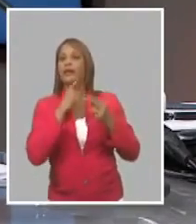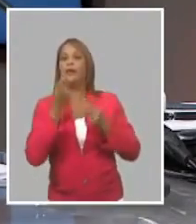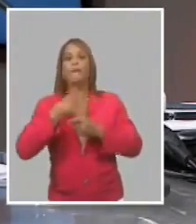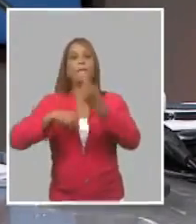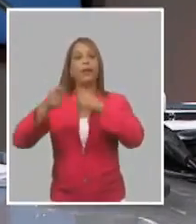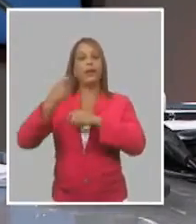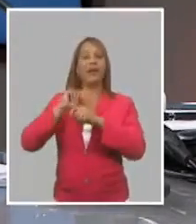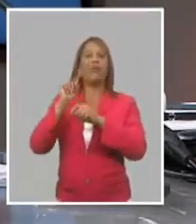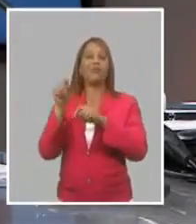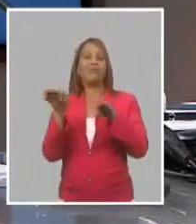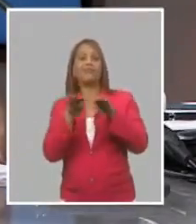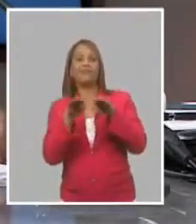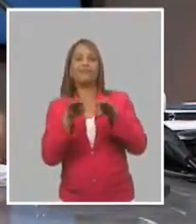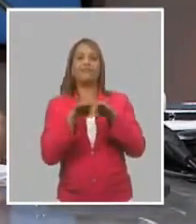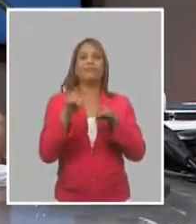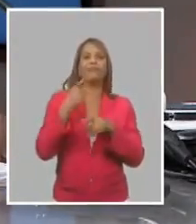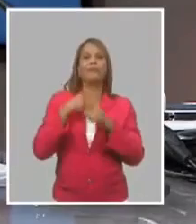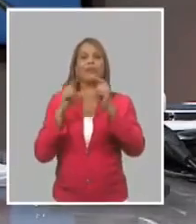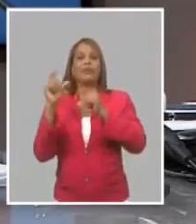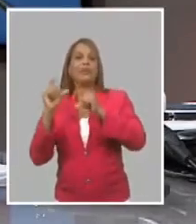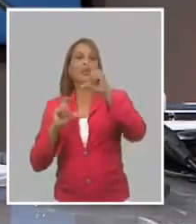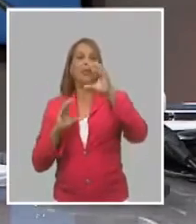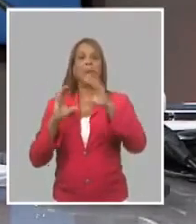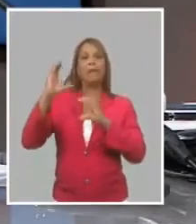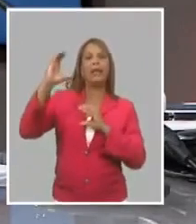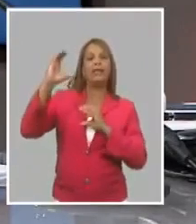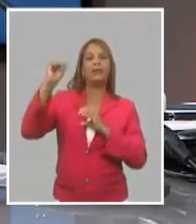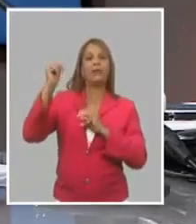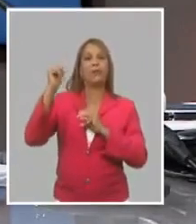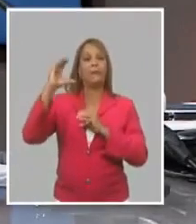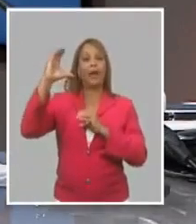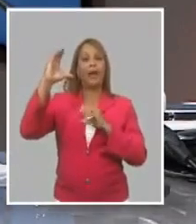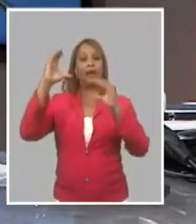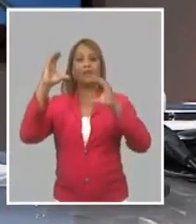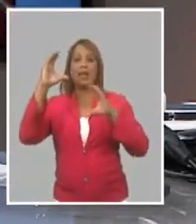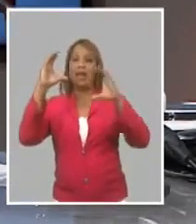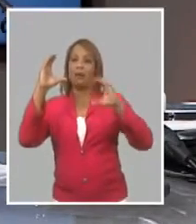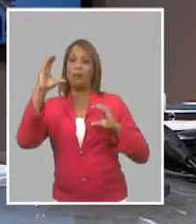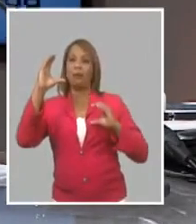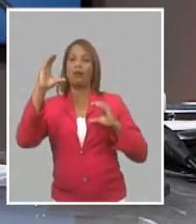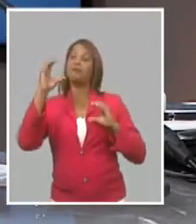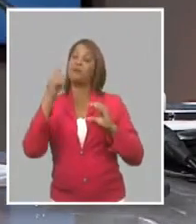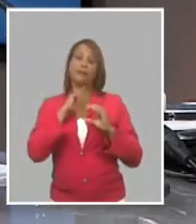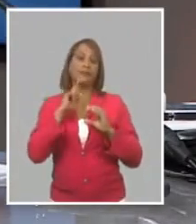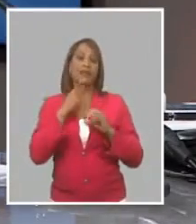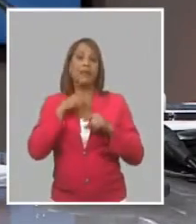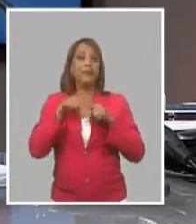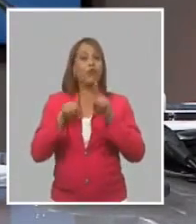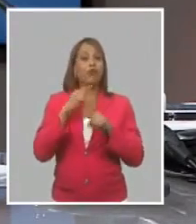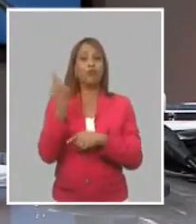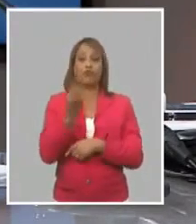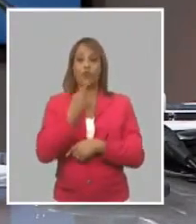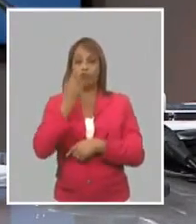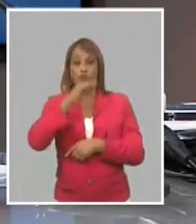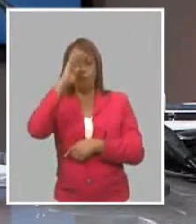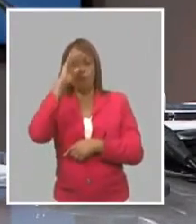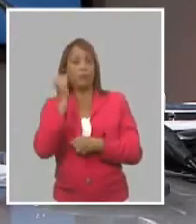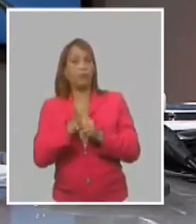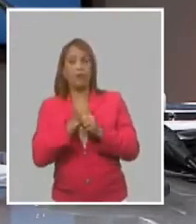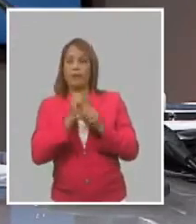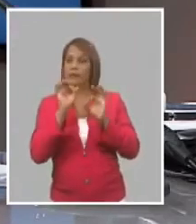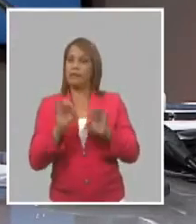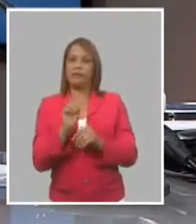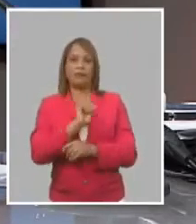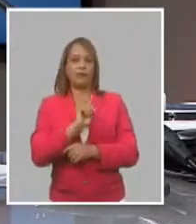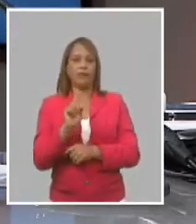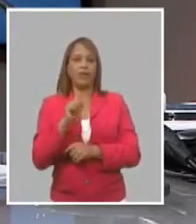mercado regula eso, sus precios no crecen. Pero a mí me parece que nosotros, independientemente de las señales del mercado,